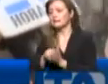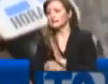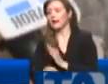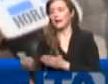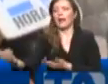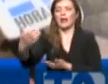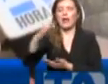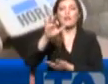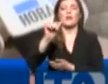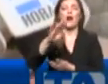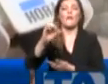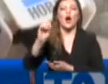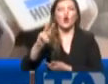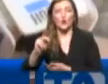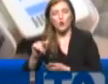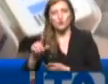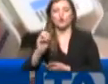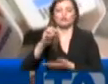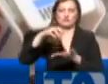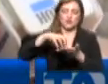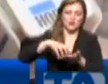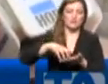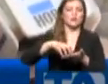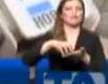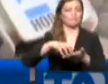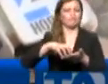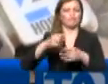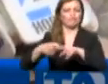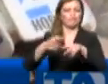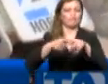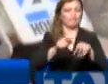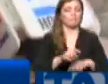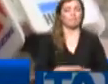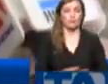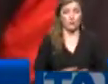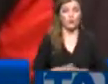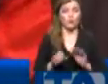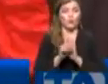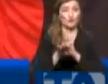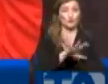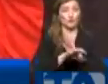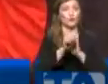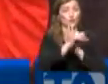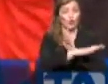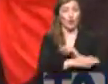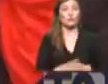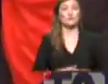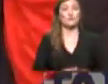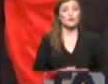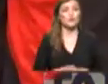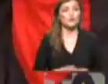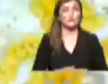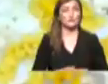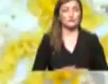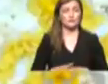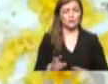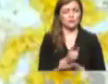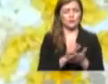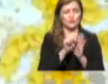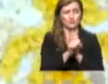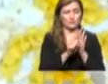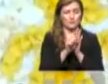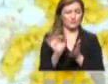irnos a Tabacundo, Cayambe y todas esas partes en donde en partes nos donaban. Pero también encontramos diseños con